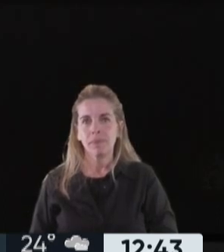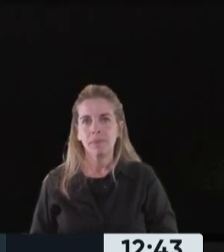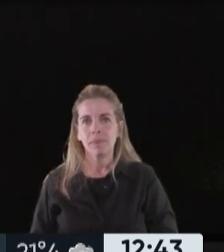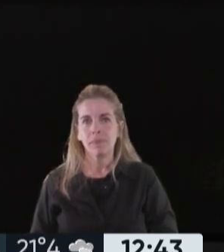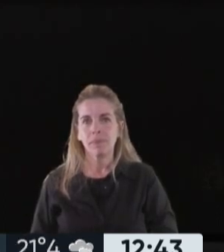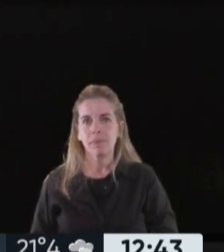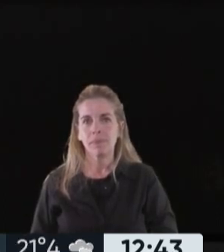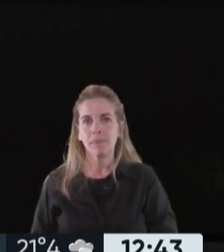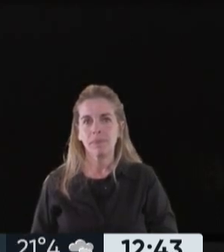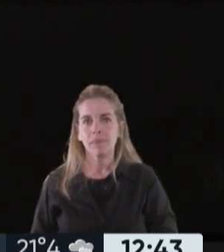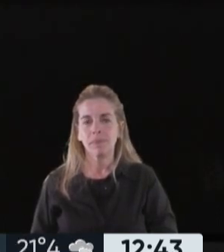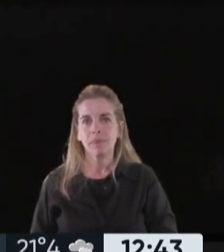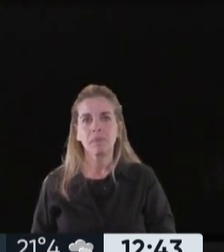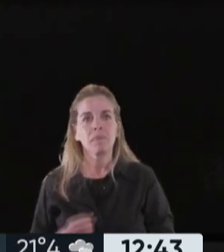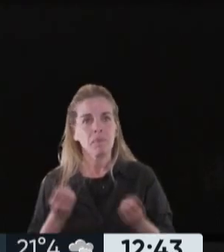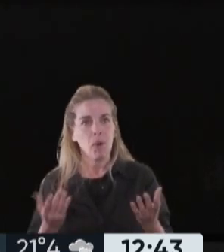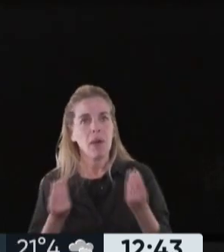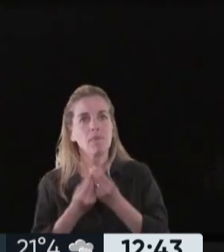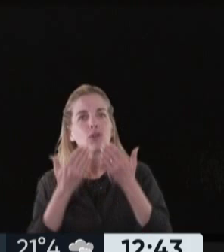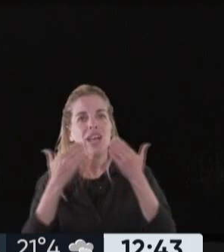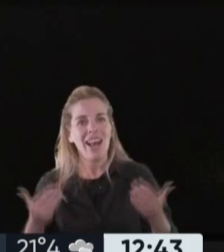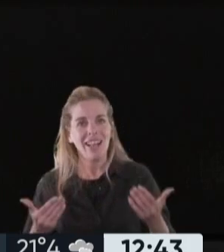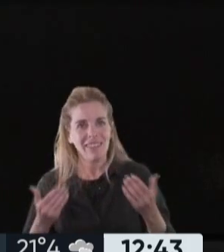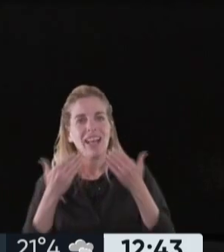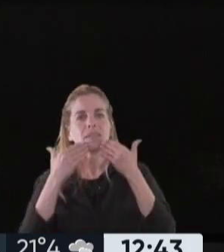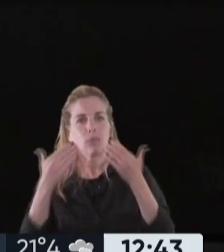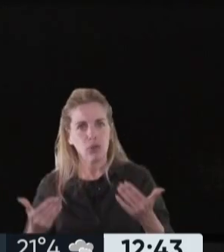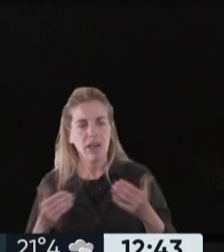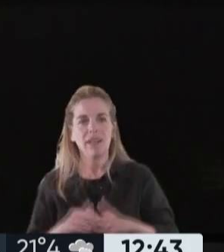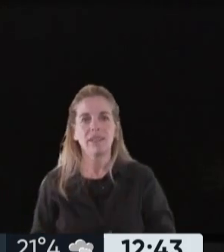Muy bien, gracias. Muchas gracias.